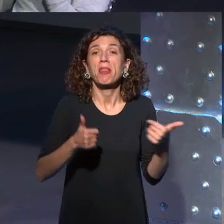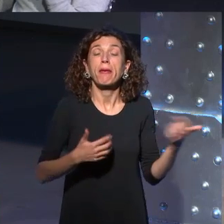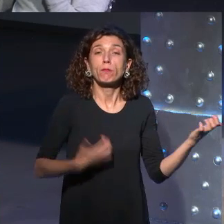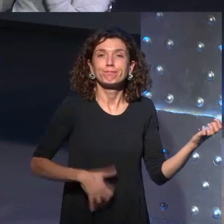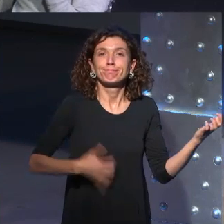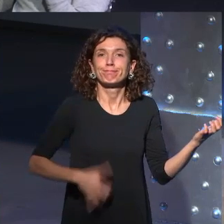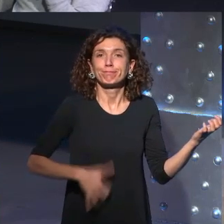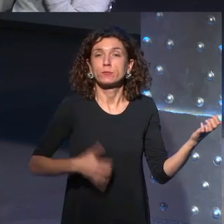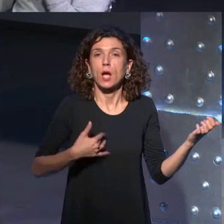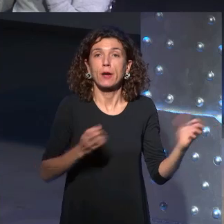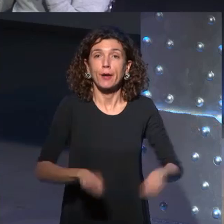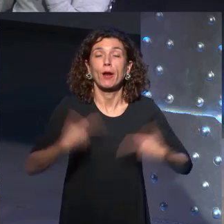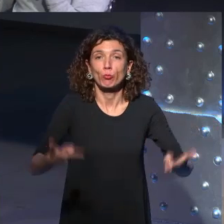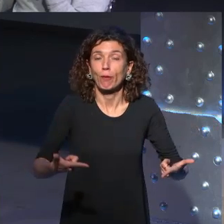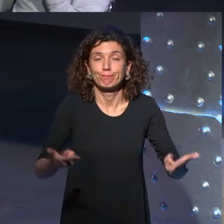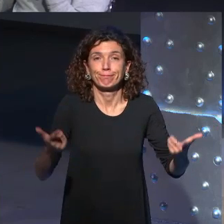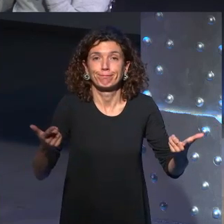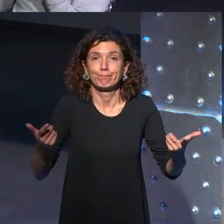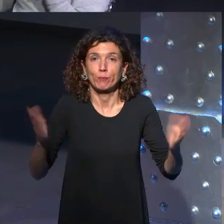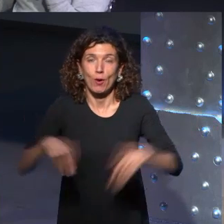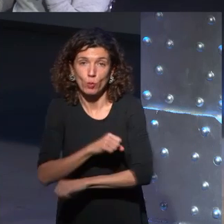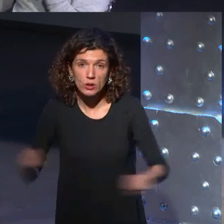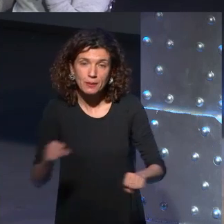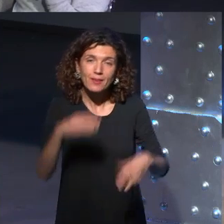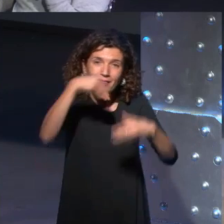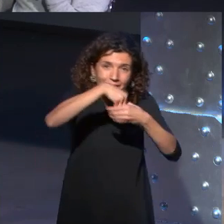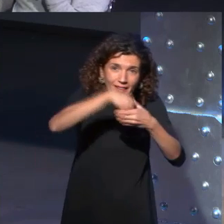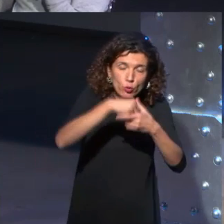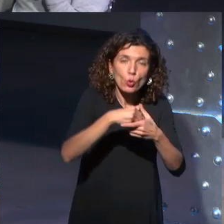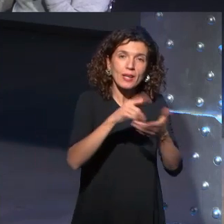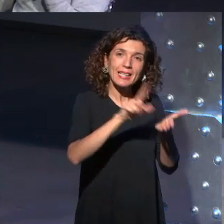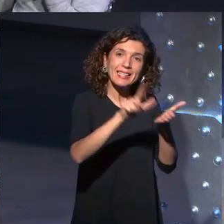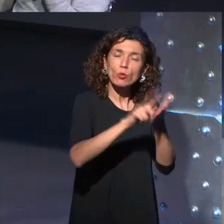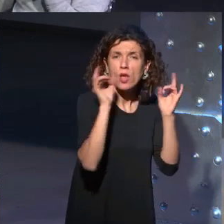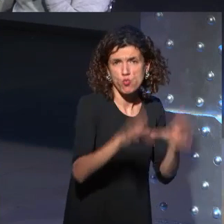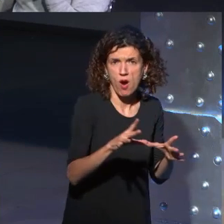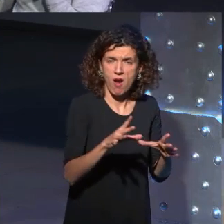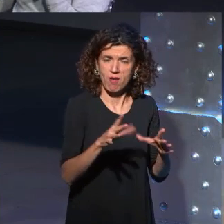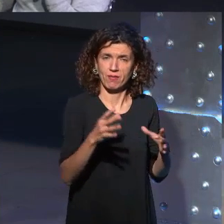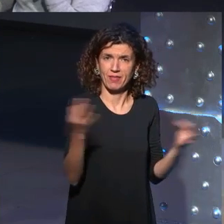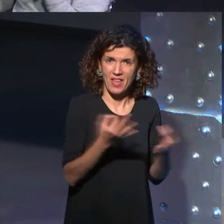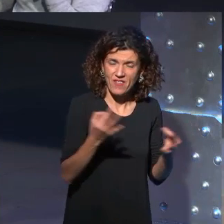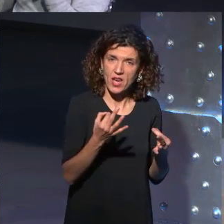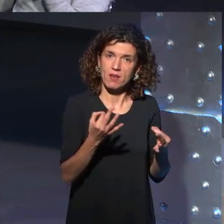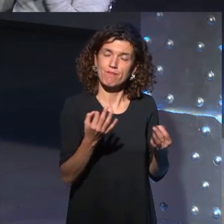encima vaya a suceder. Si no está en la síntesis, no puede. En la literatura también. Lo que pasa es que